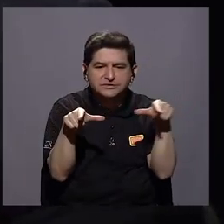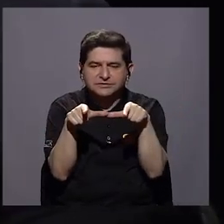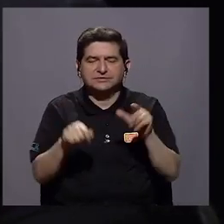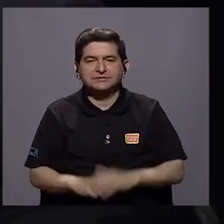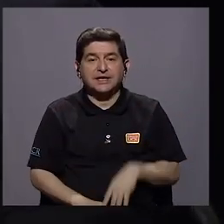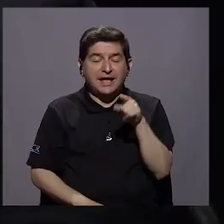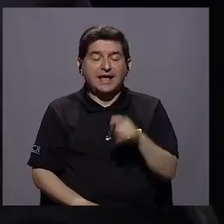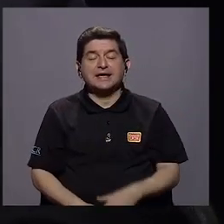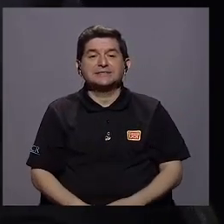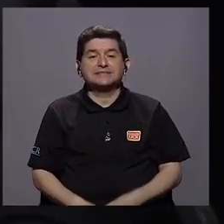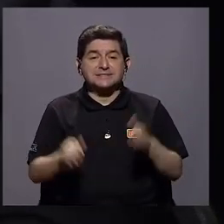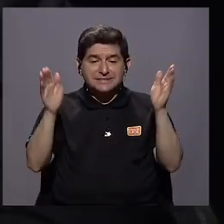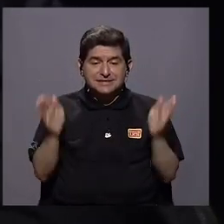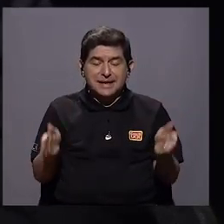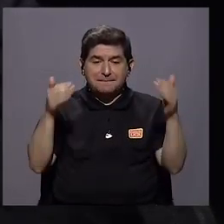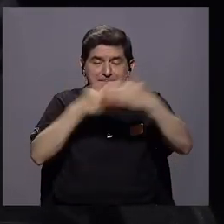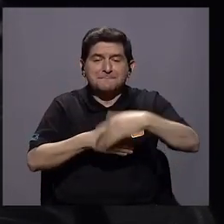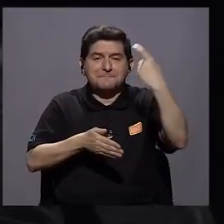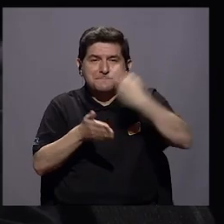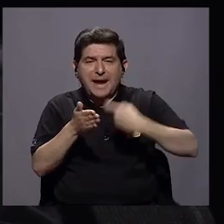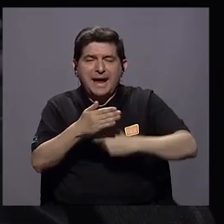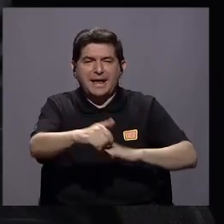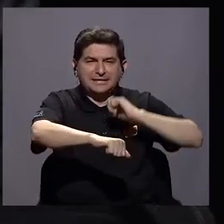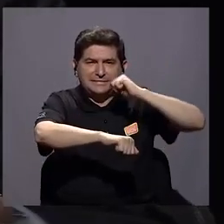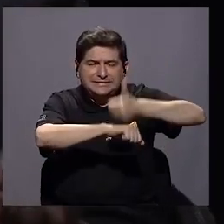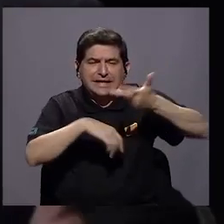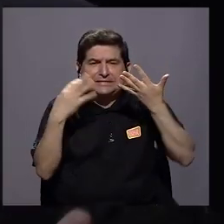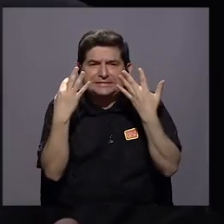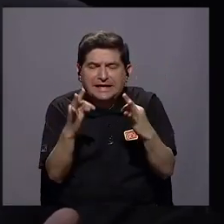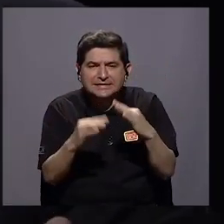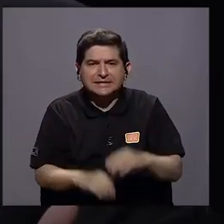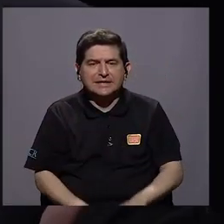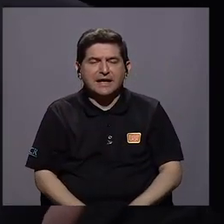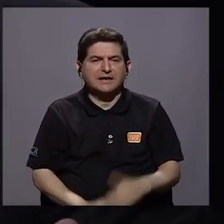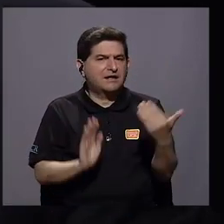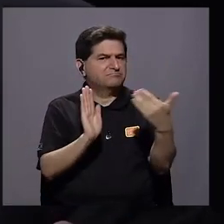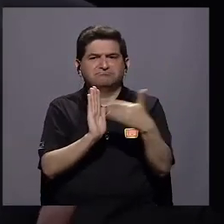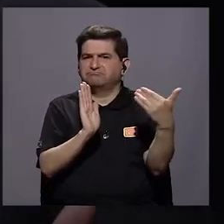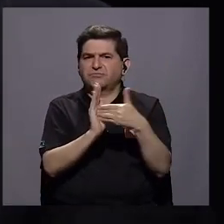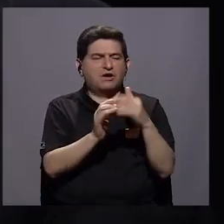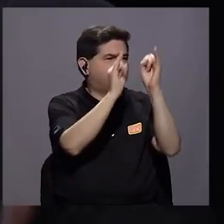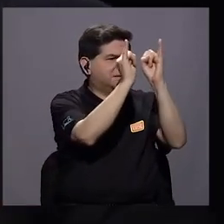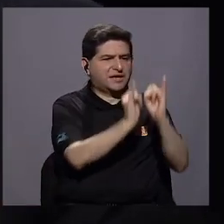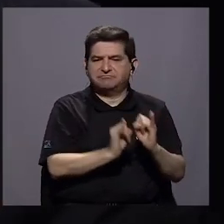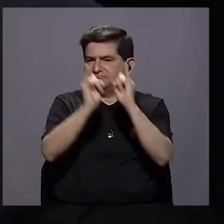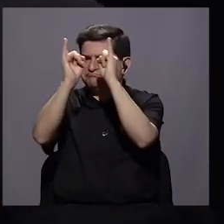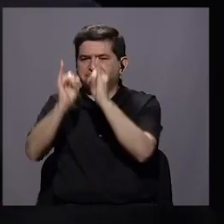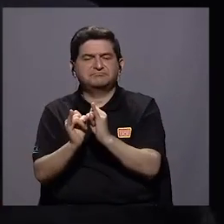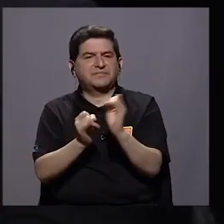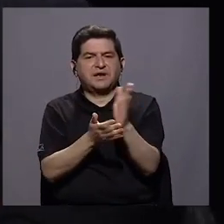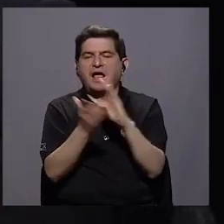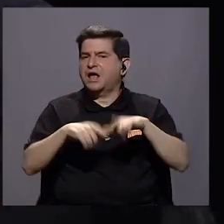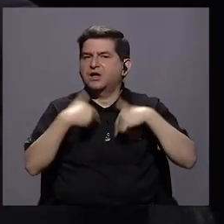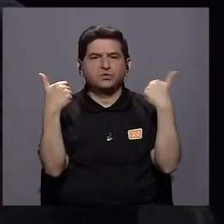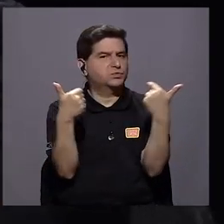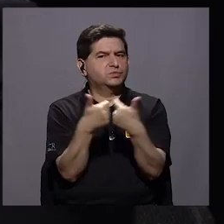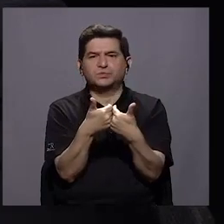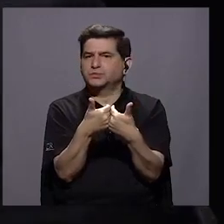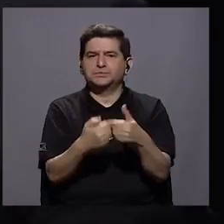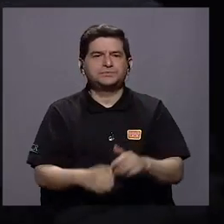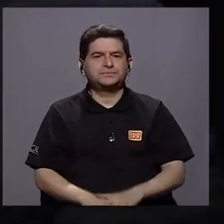este paquete tributario que se está implementando no va a afectar individualmente a ciertos